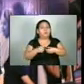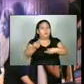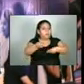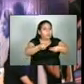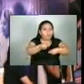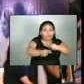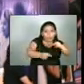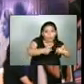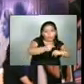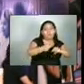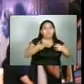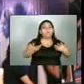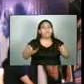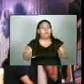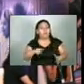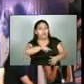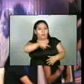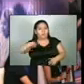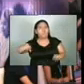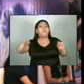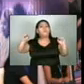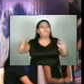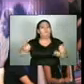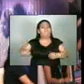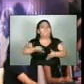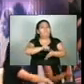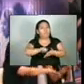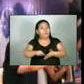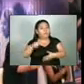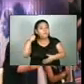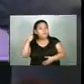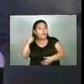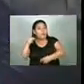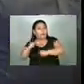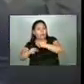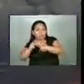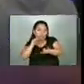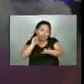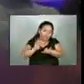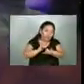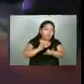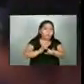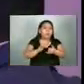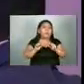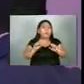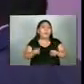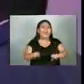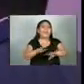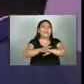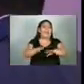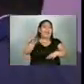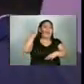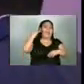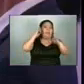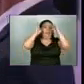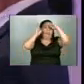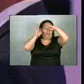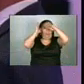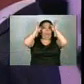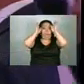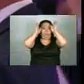Hacemos mucho énfasis en que ellos puedan manejar todo su negocio desde los teléfonos celulares. Romper un poco ese paradigma que